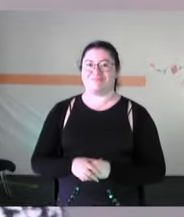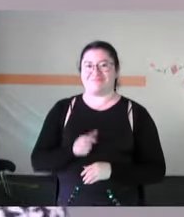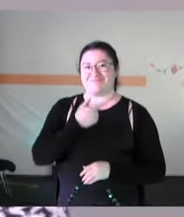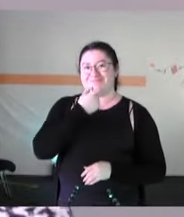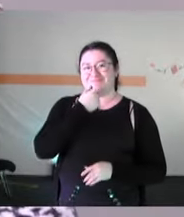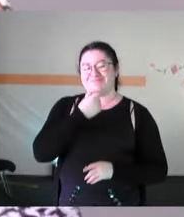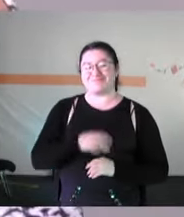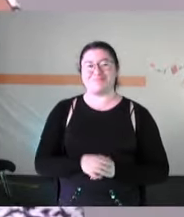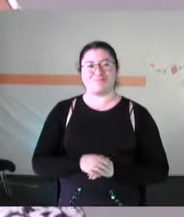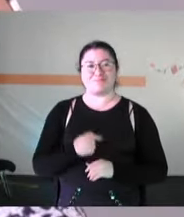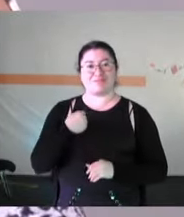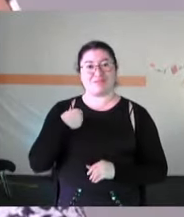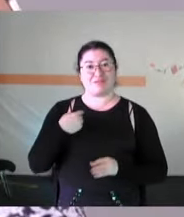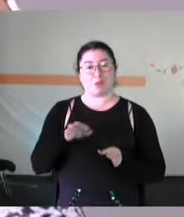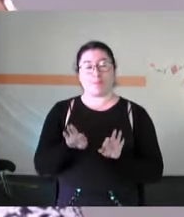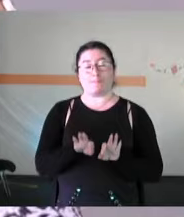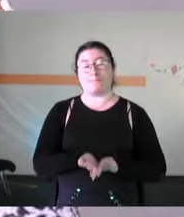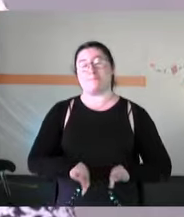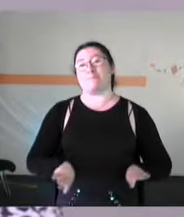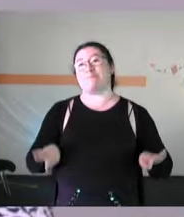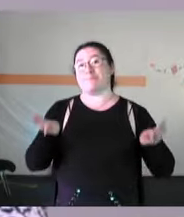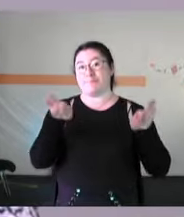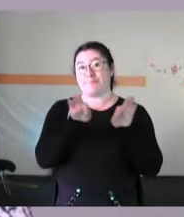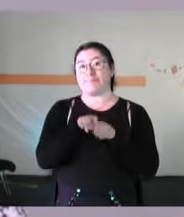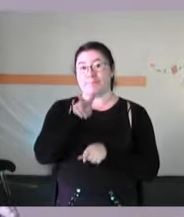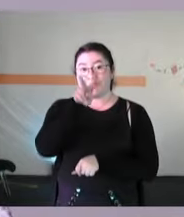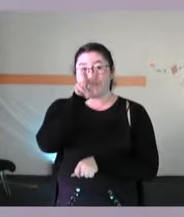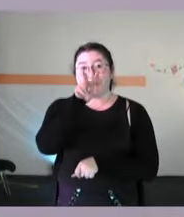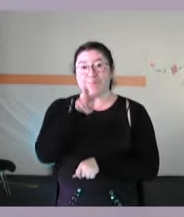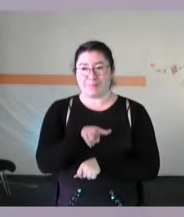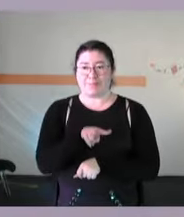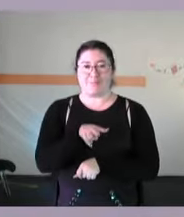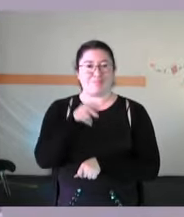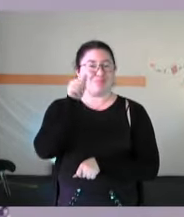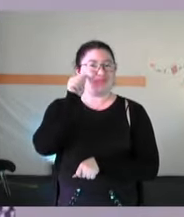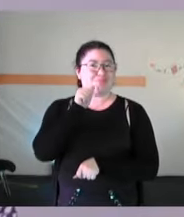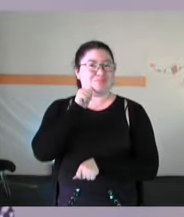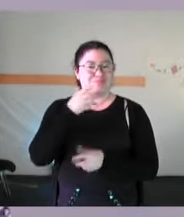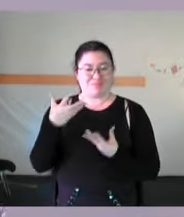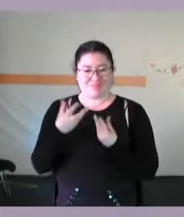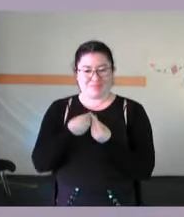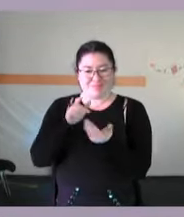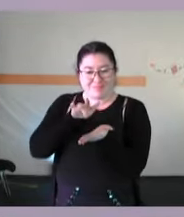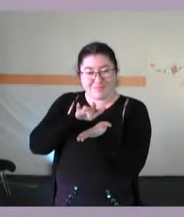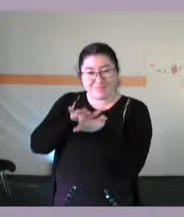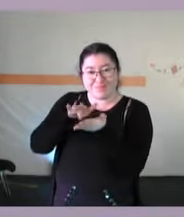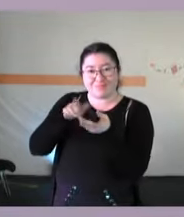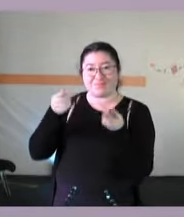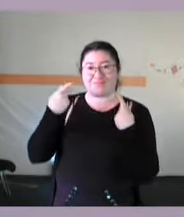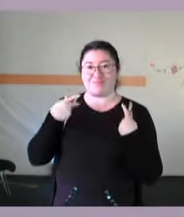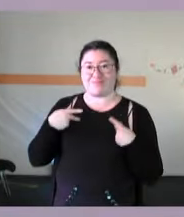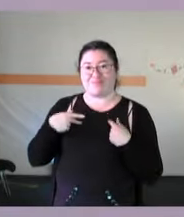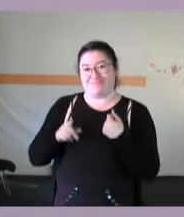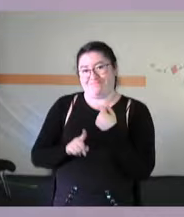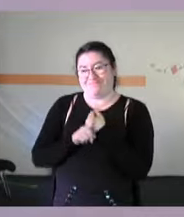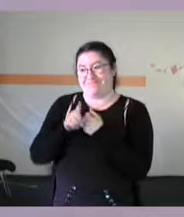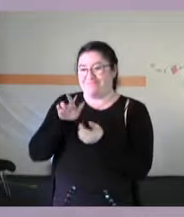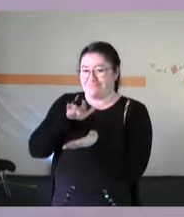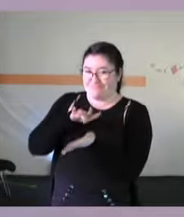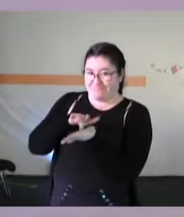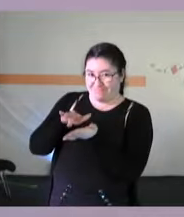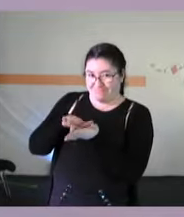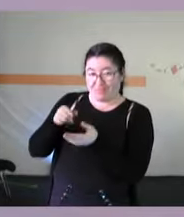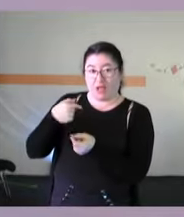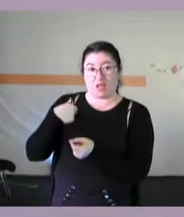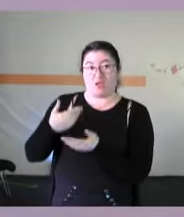Para mí era muy importante estar, por supuesto, siempre del lado de la víctima. Por eso nunca fui una